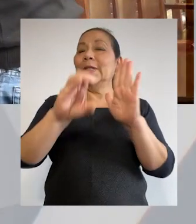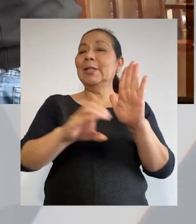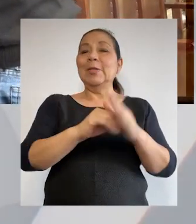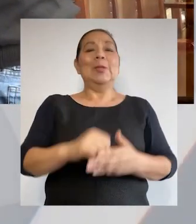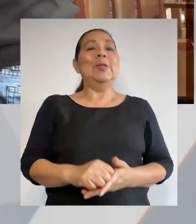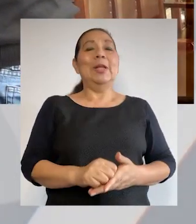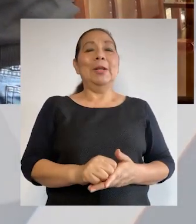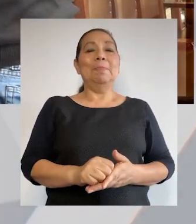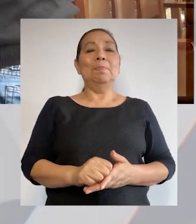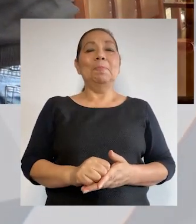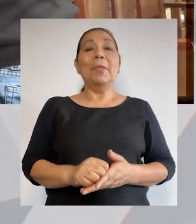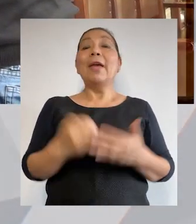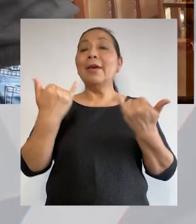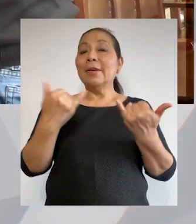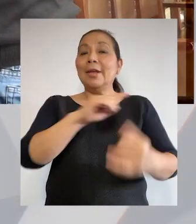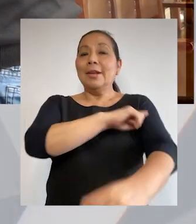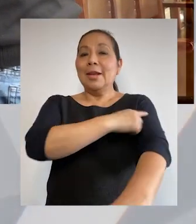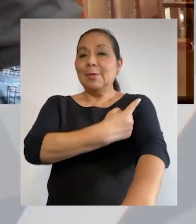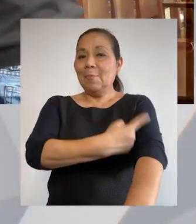ima.